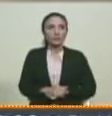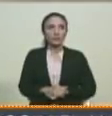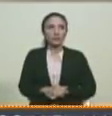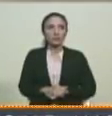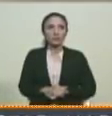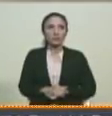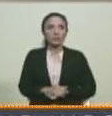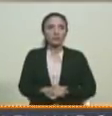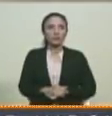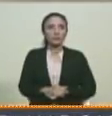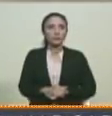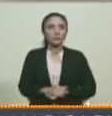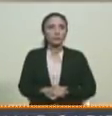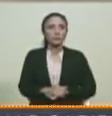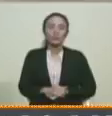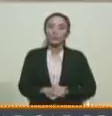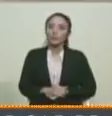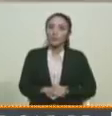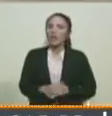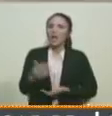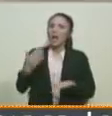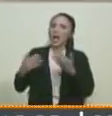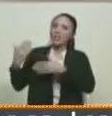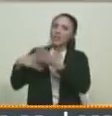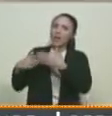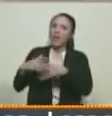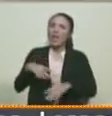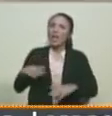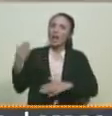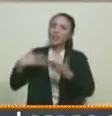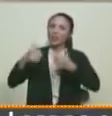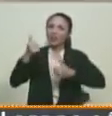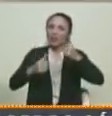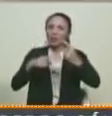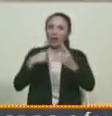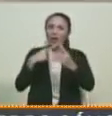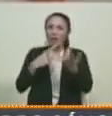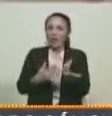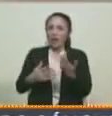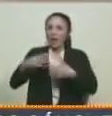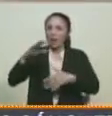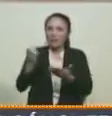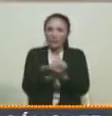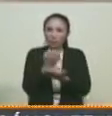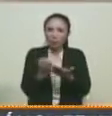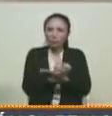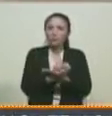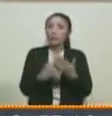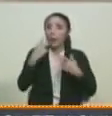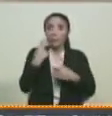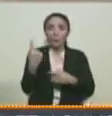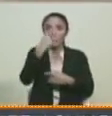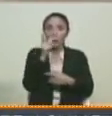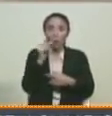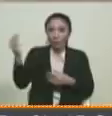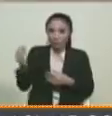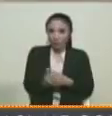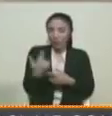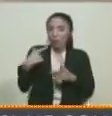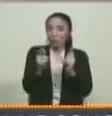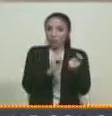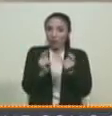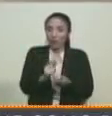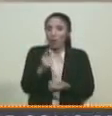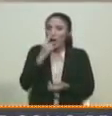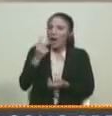al ex candidato presidencial Javier Bertucci, también fue el primero en recibir. El día